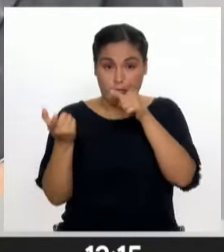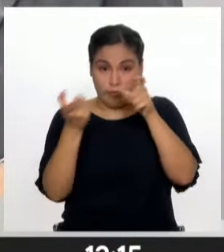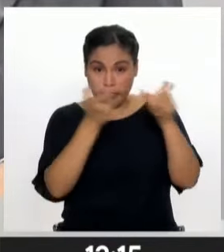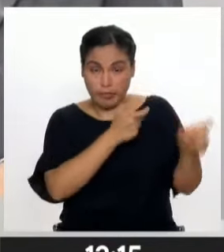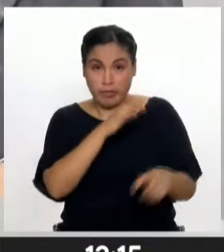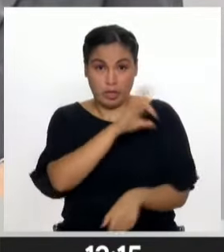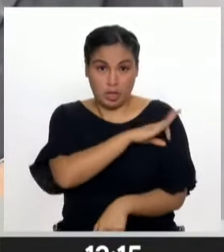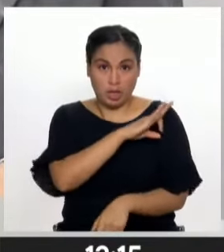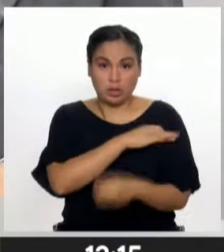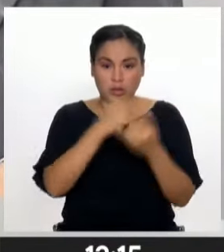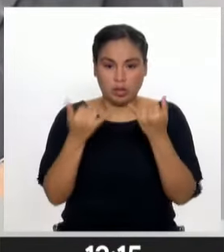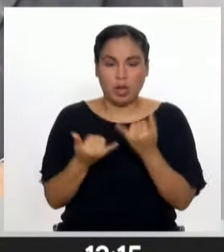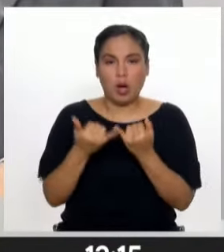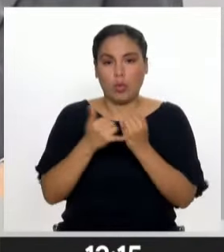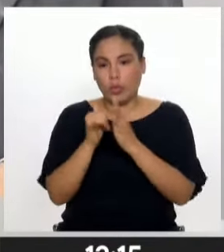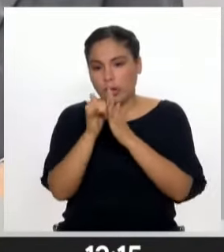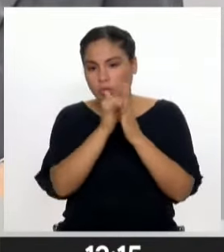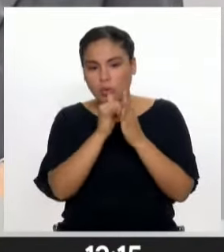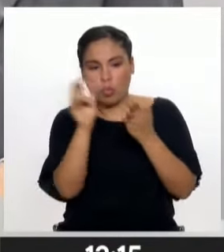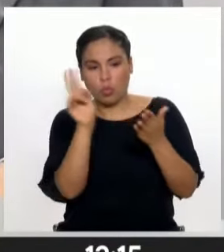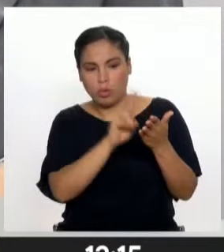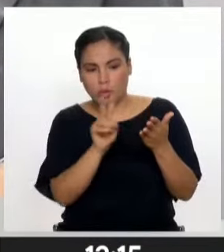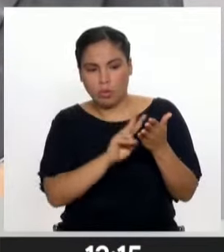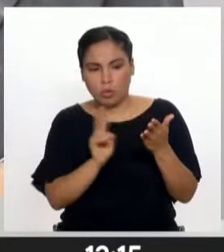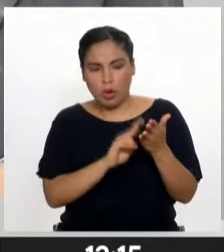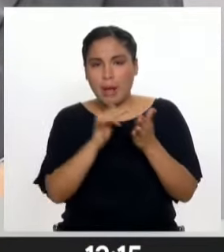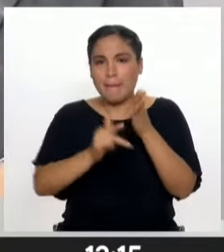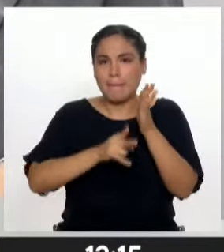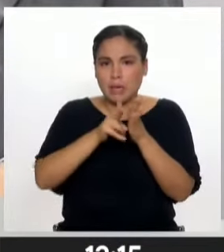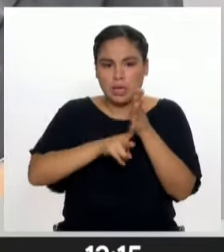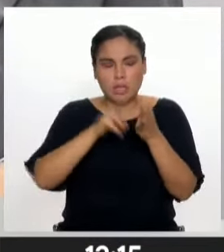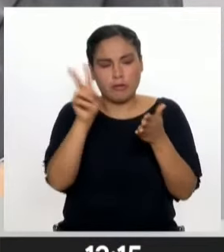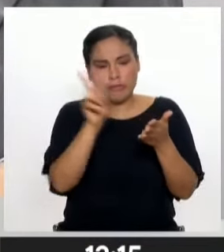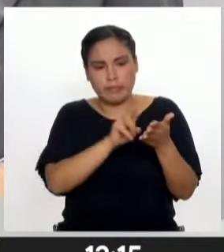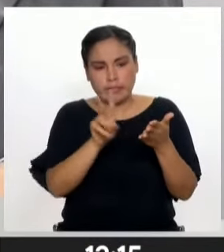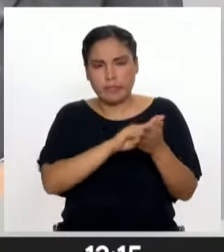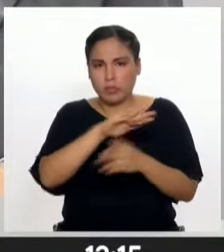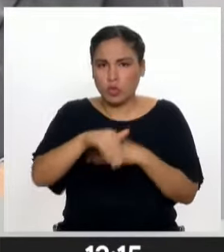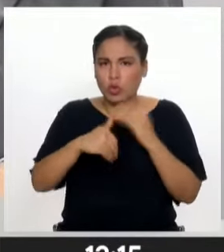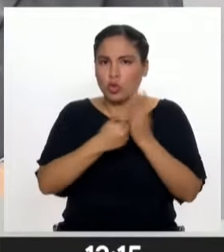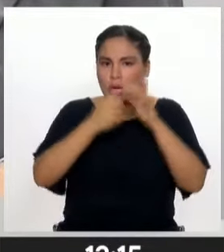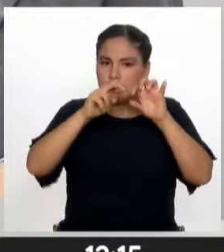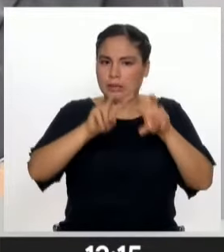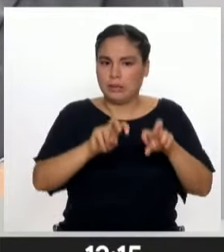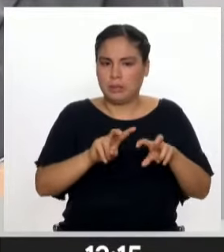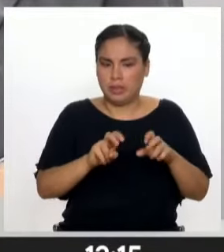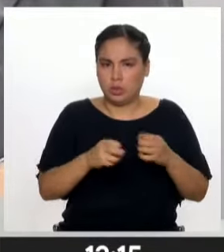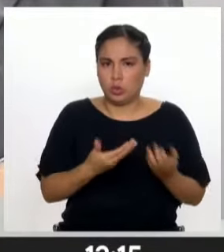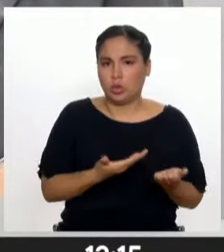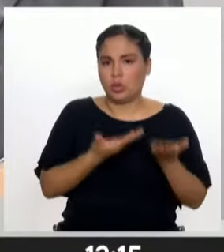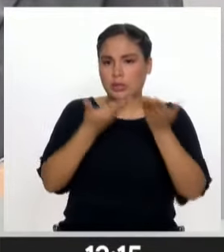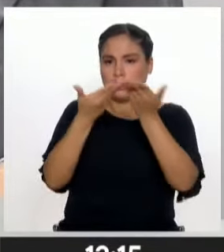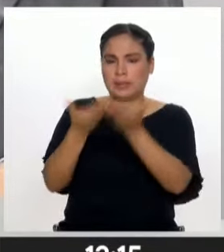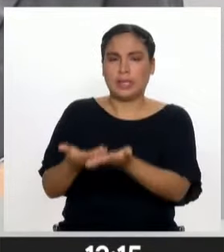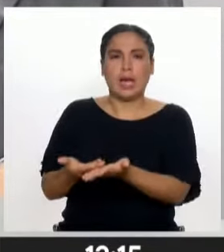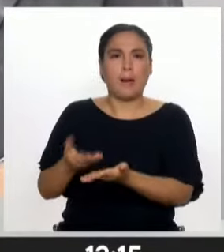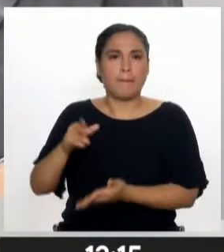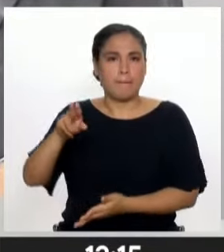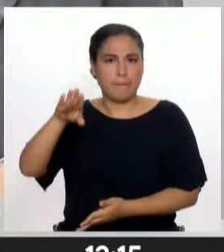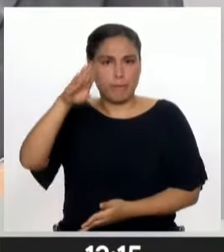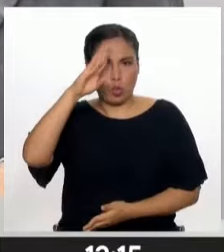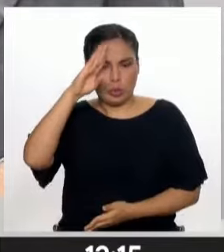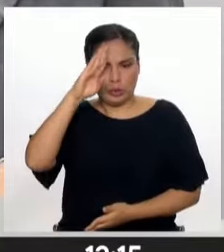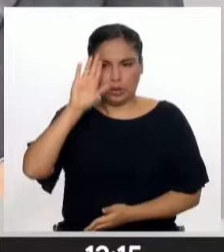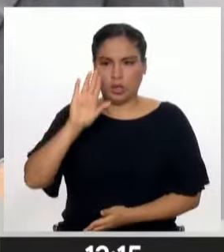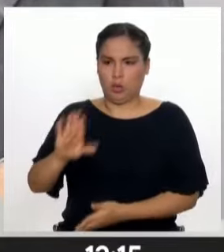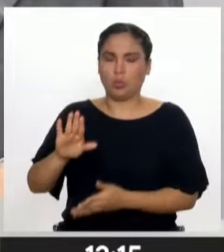cámaras de videovigilancia. Todo ese material, más la información que nos ha ido llegando a través de otras fuentes, va a ser alcanzado a la Policía Nacional del Perú para